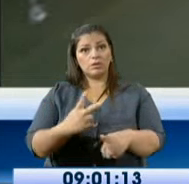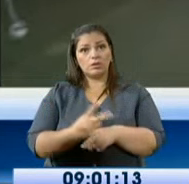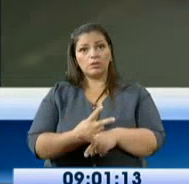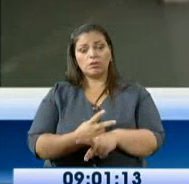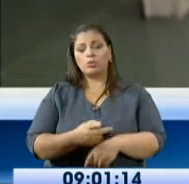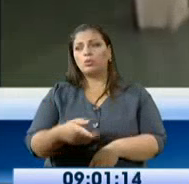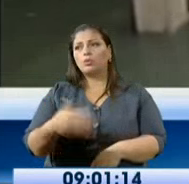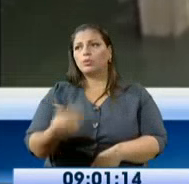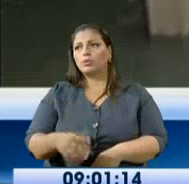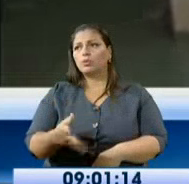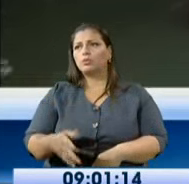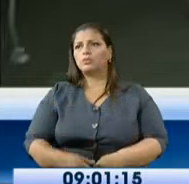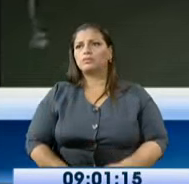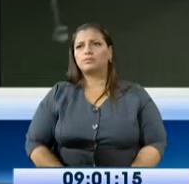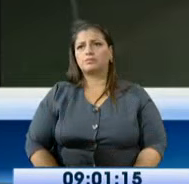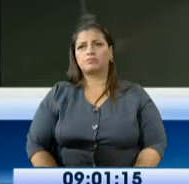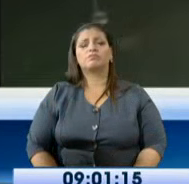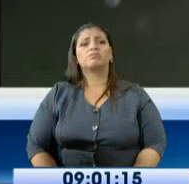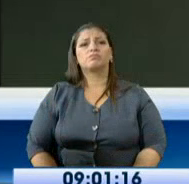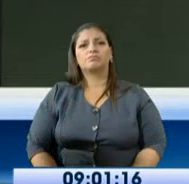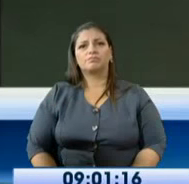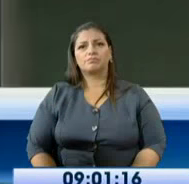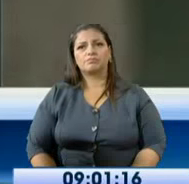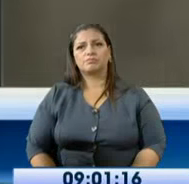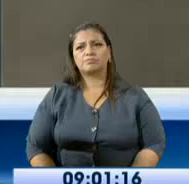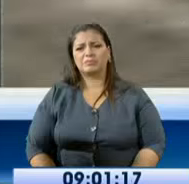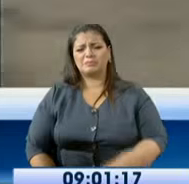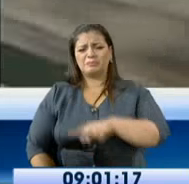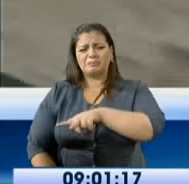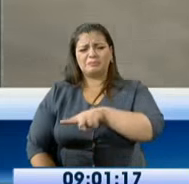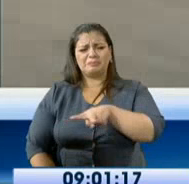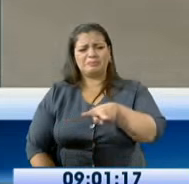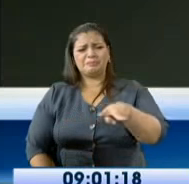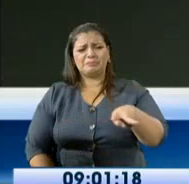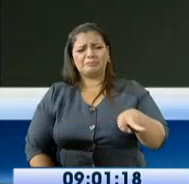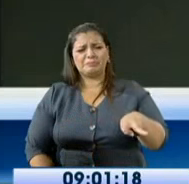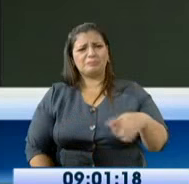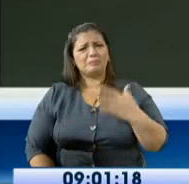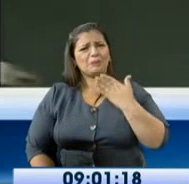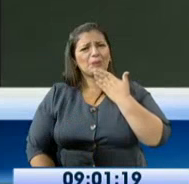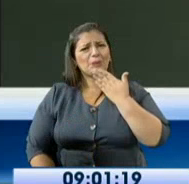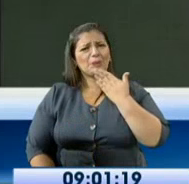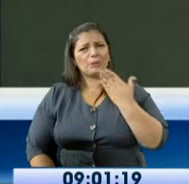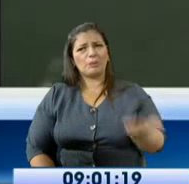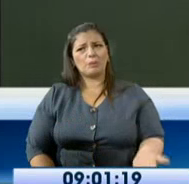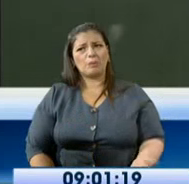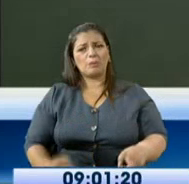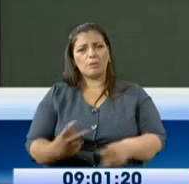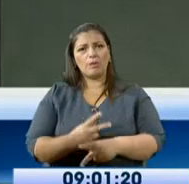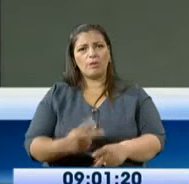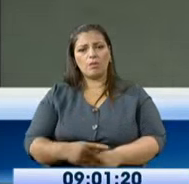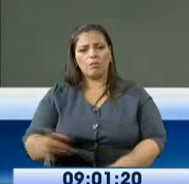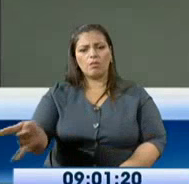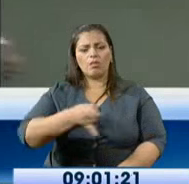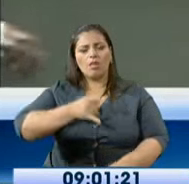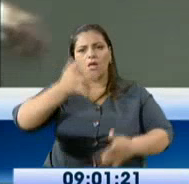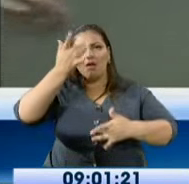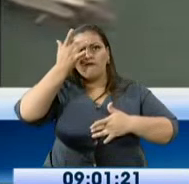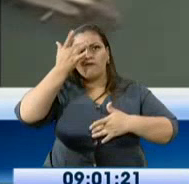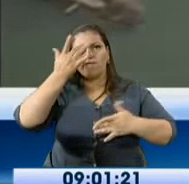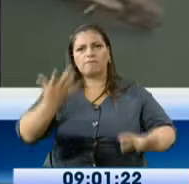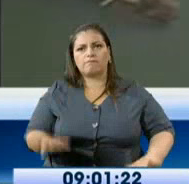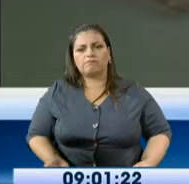las familias del sector. Sumamente peligrosa. Es un real atentado contra la salud de esas personas. Real atentado. Insisto,